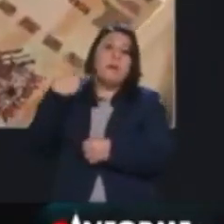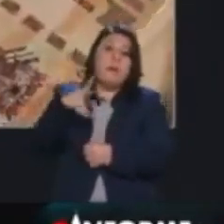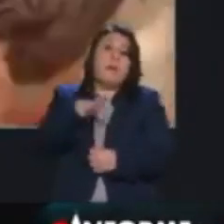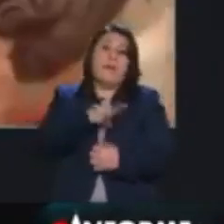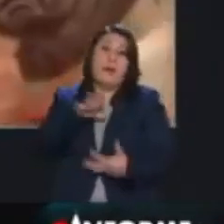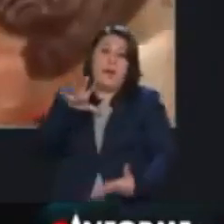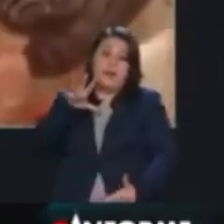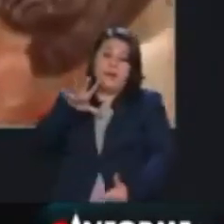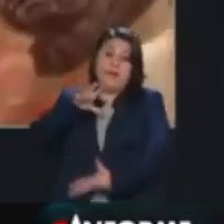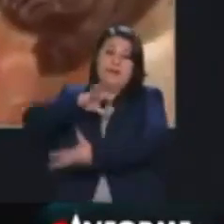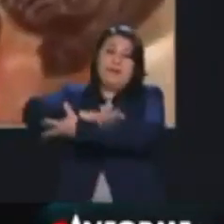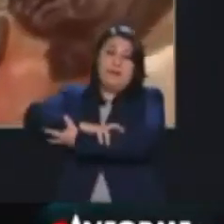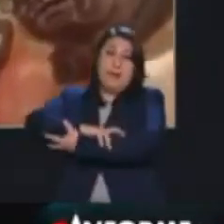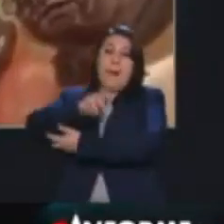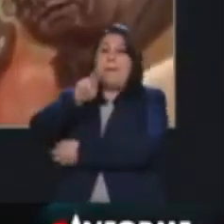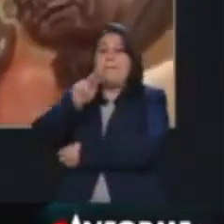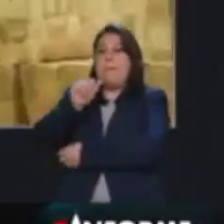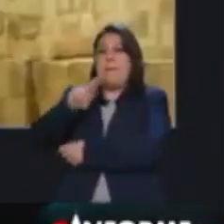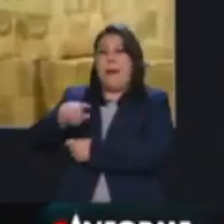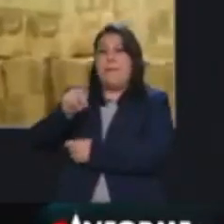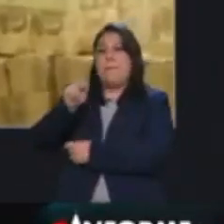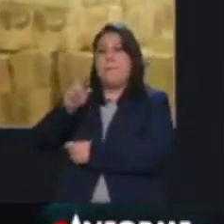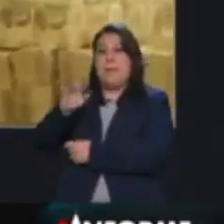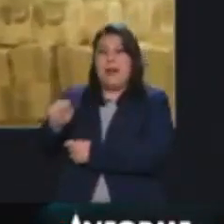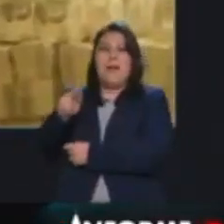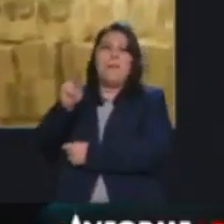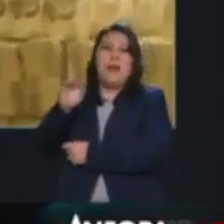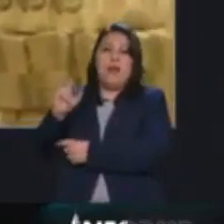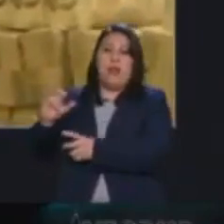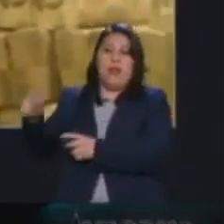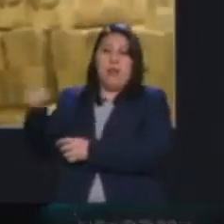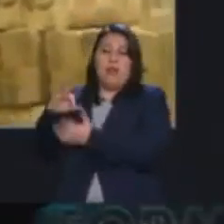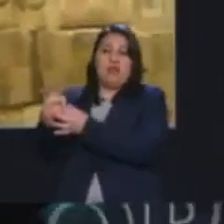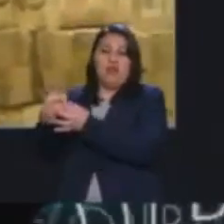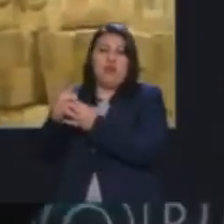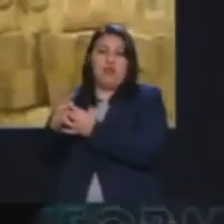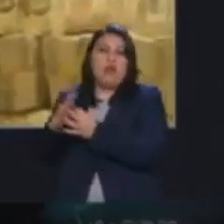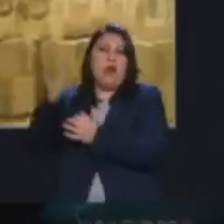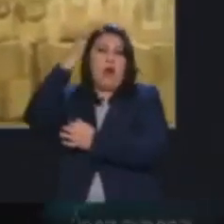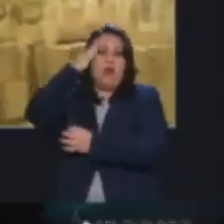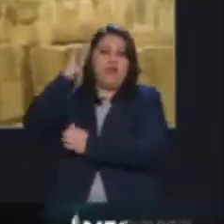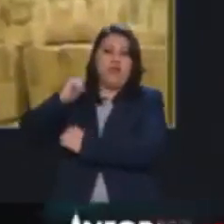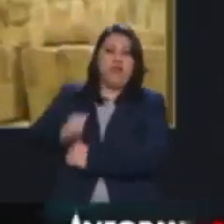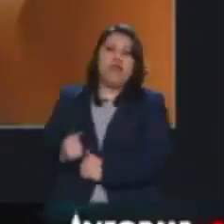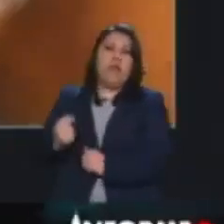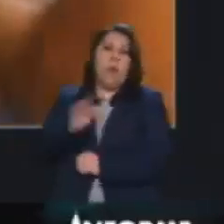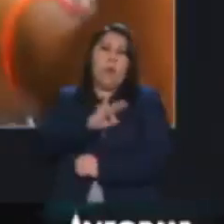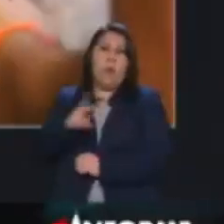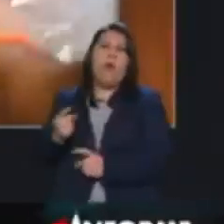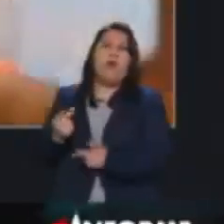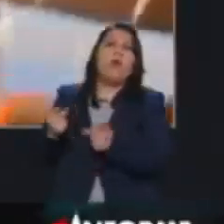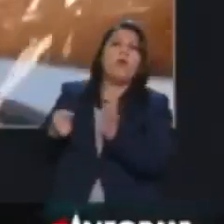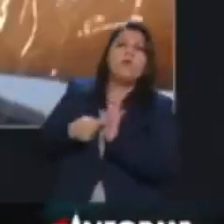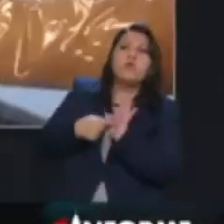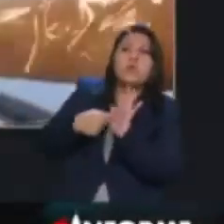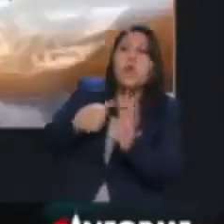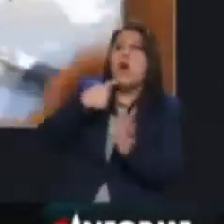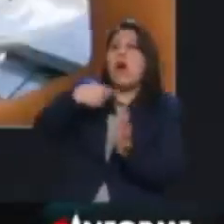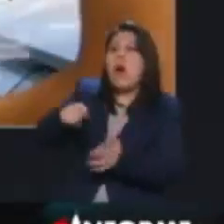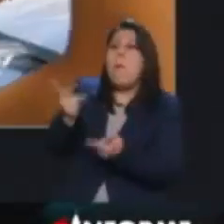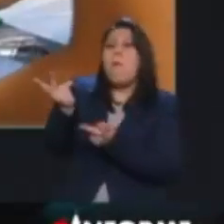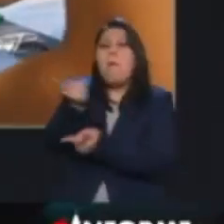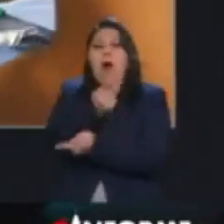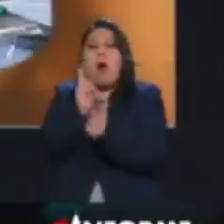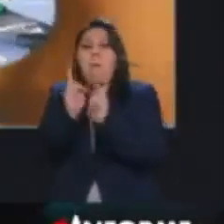que generaron entre PAN, PRI y PRD, ¿no? En ese sentido, y tienen sus representantes y pues tienen la facultad de negociar, ¿no?